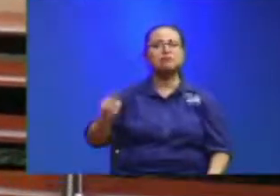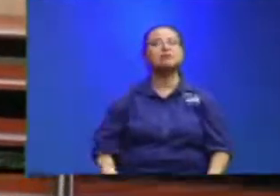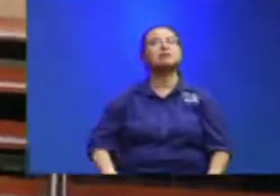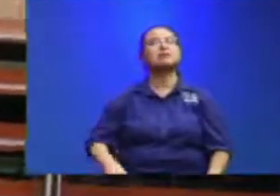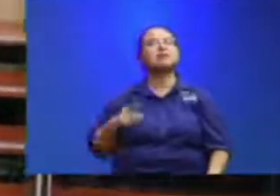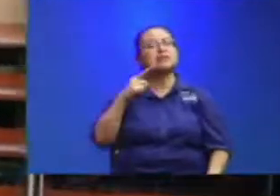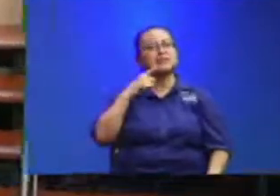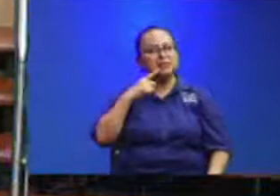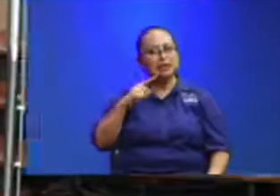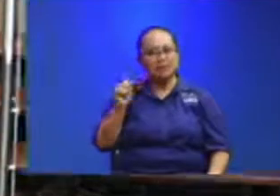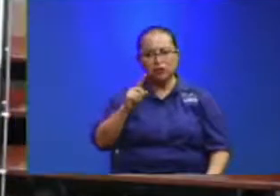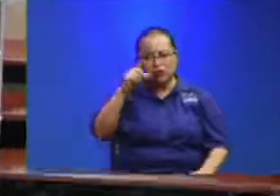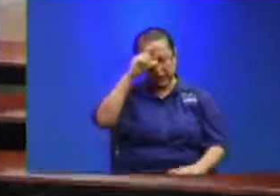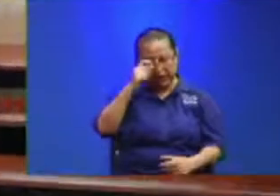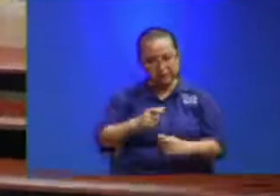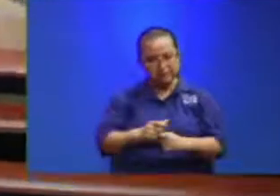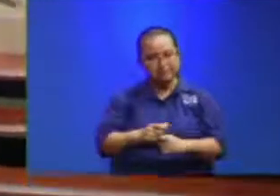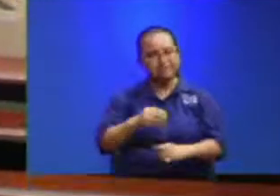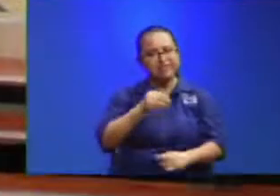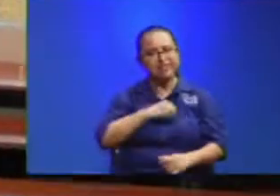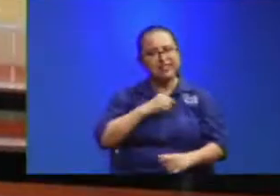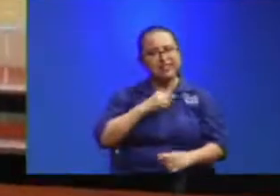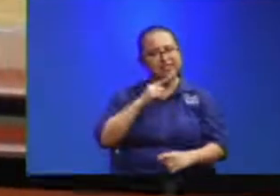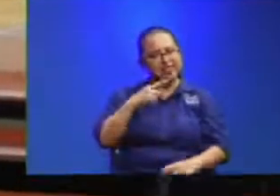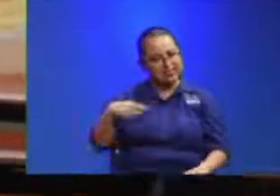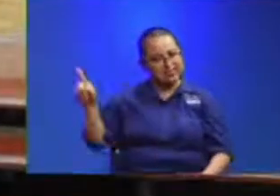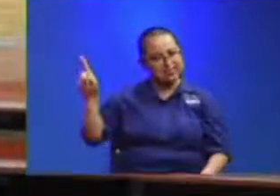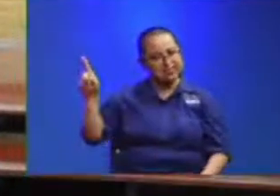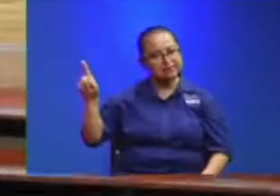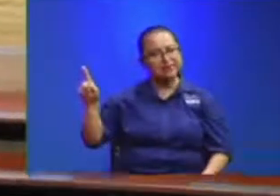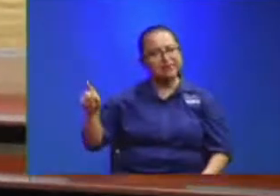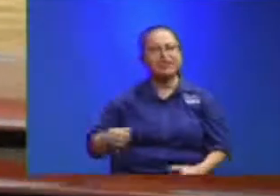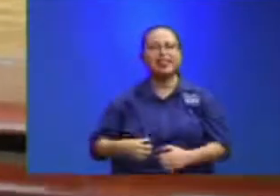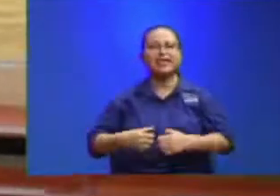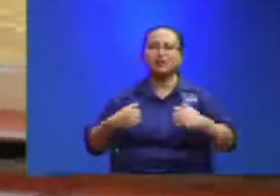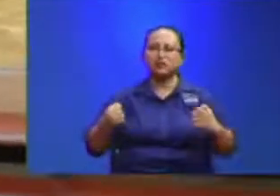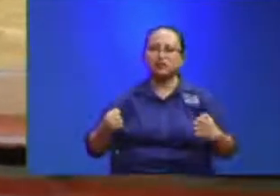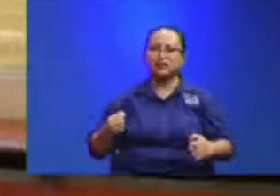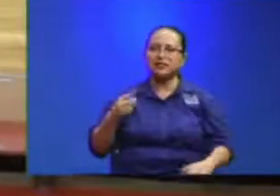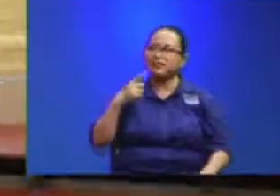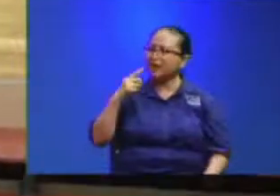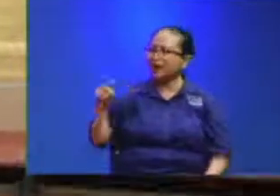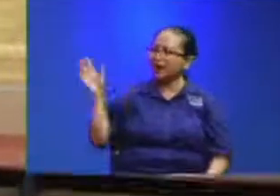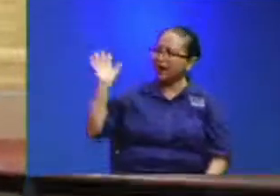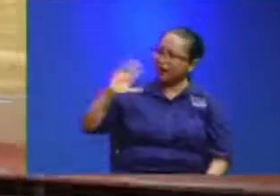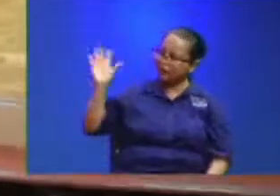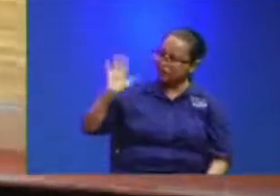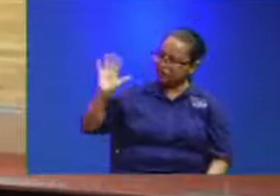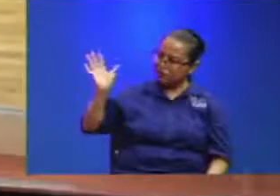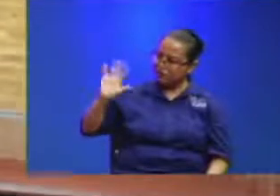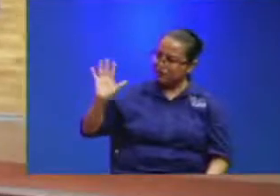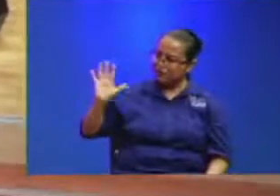increíble se quiere ir pues contraté unos mariachis que le canten las golondrinas